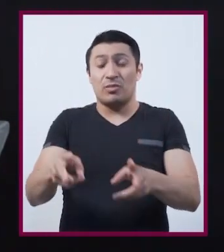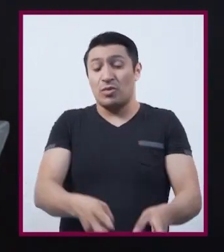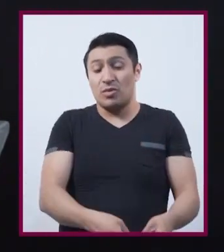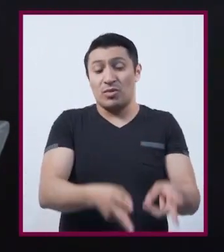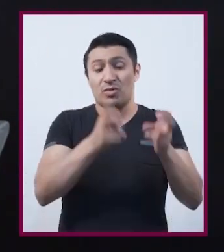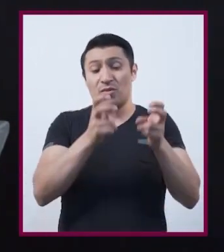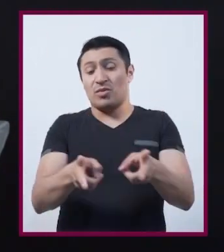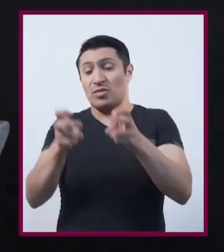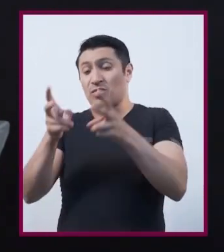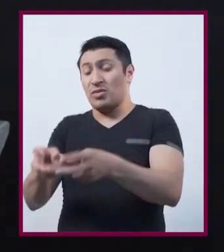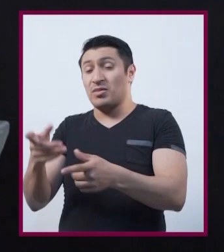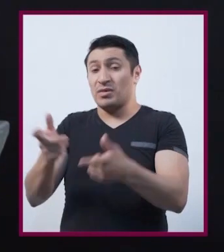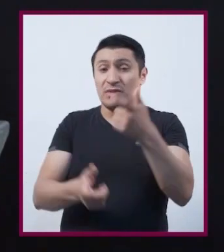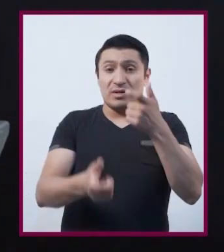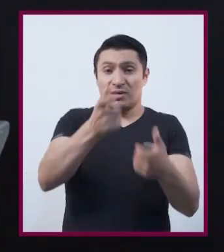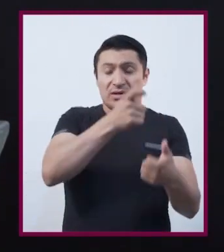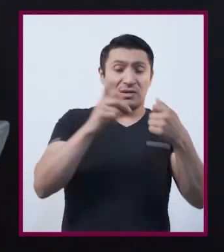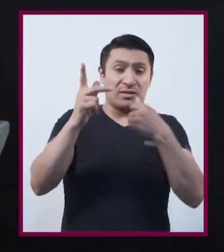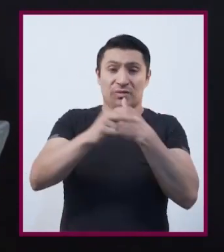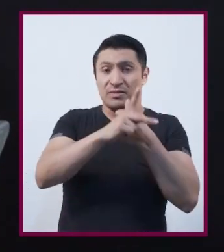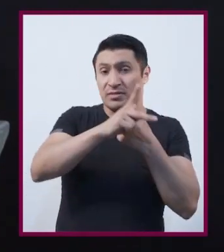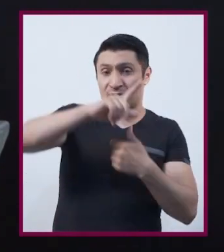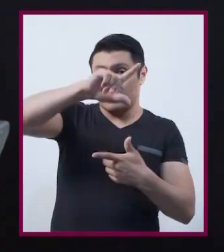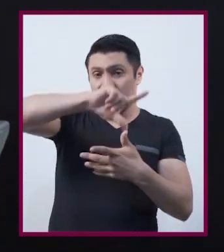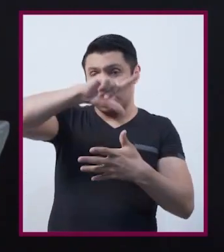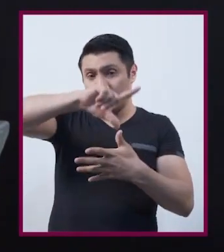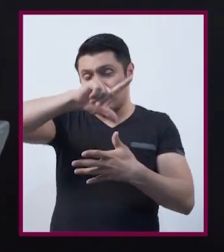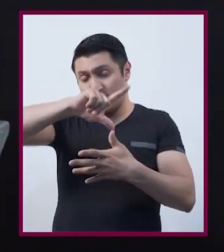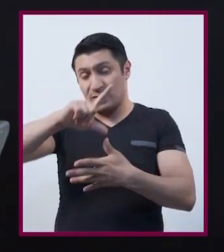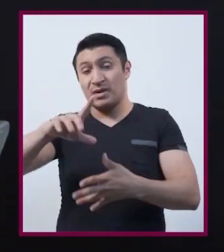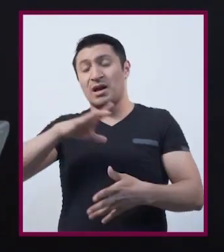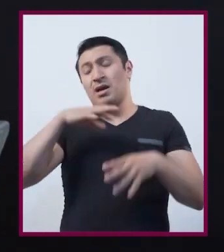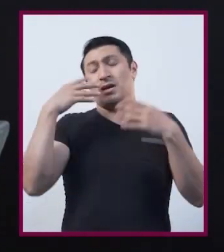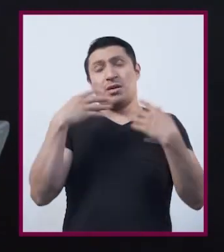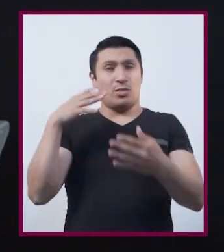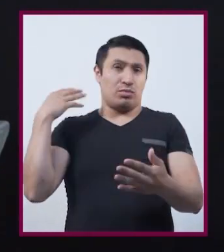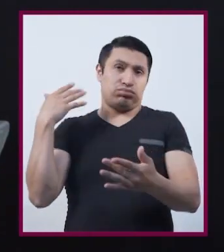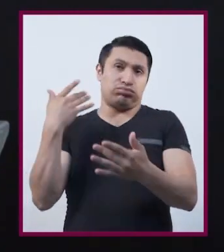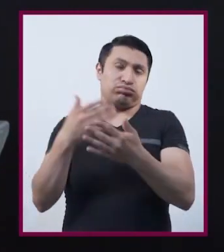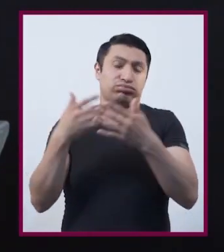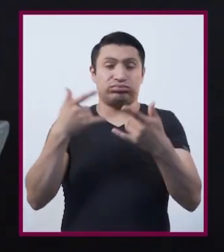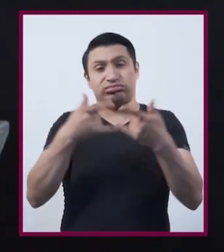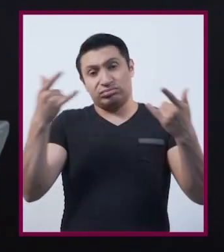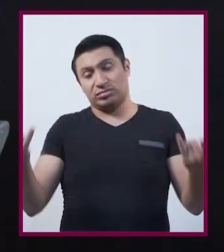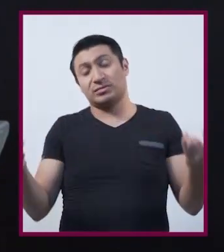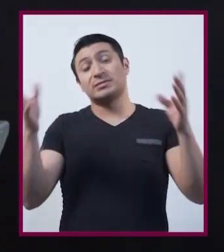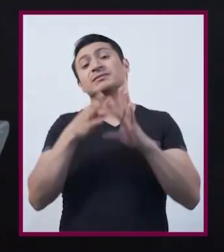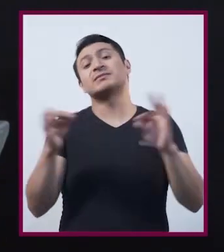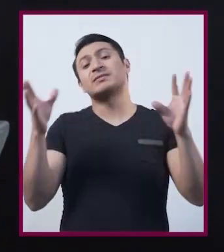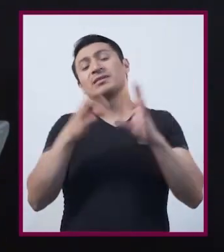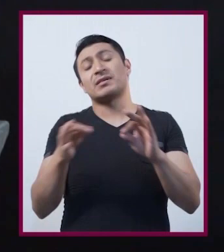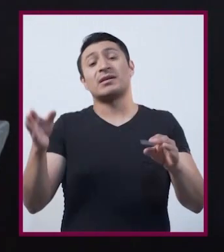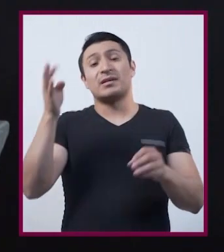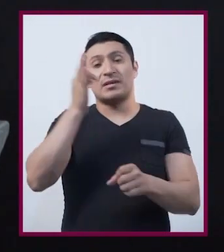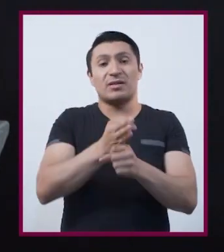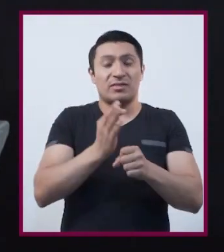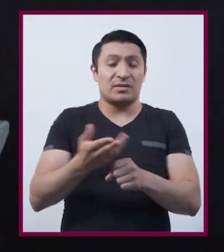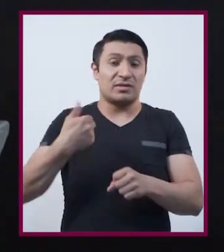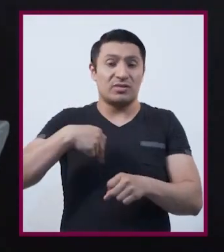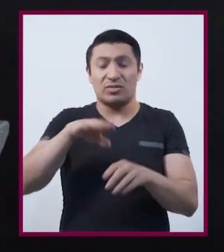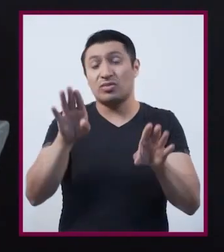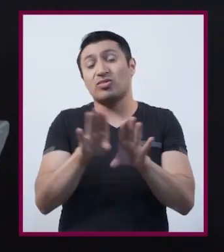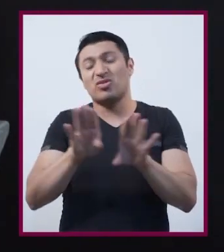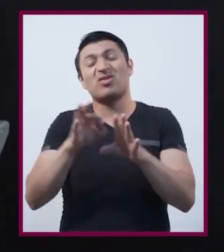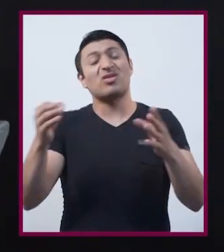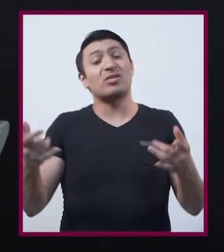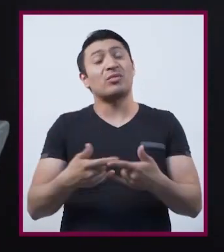de procesos históricos que explican dónde estamos parados y de qué manera podemos transformar nuestro futuro. Hemos visto en otros